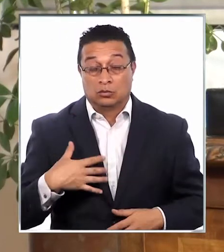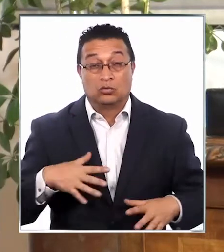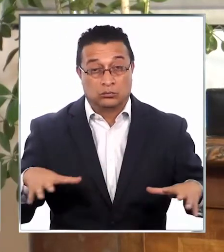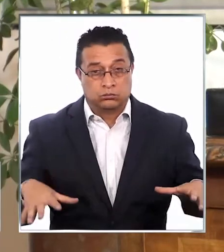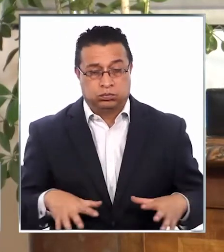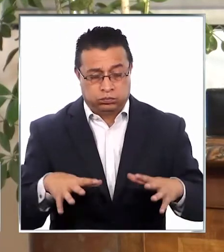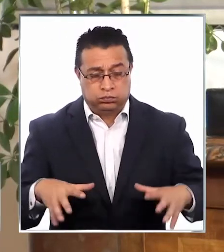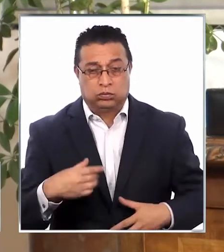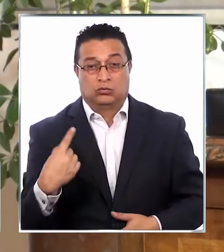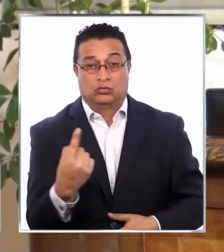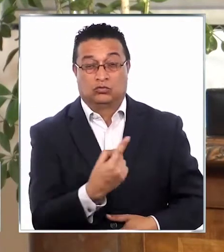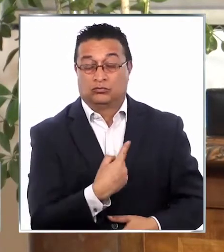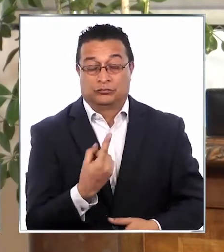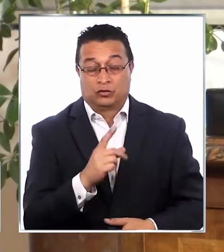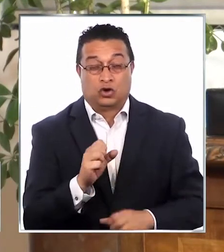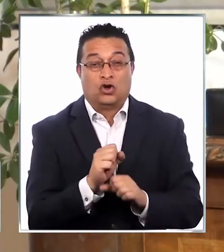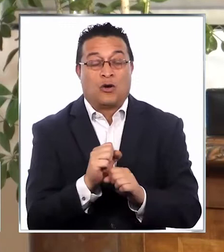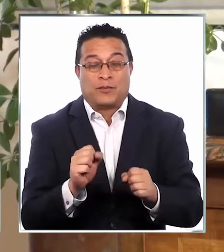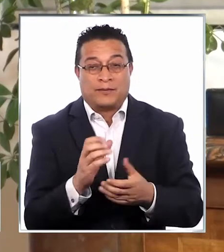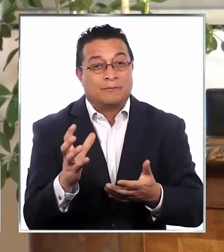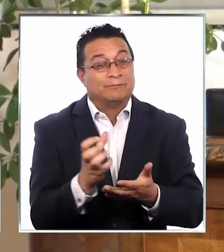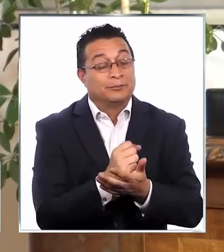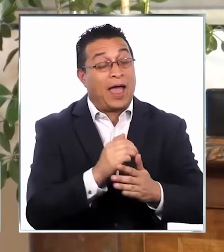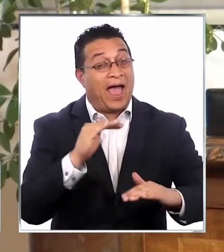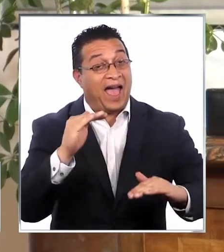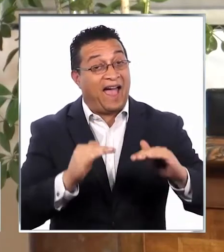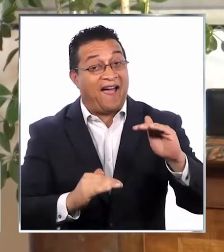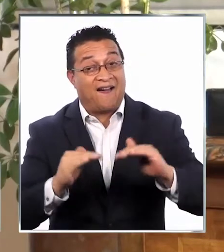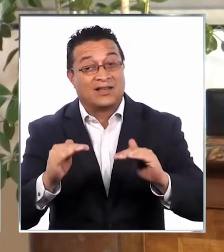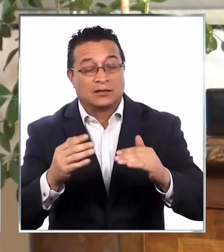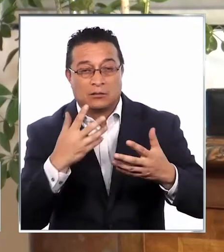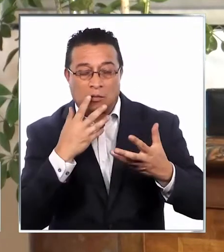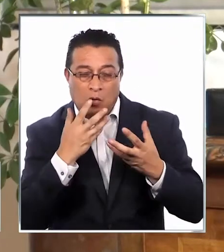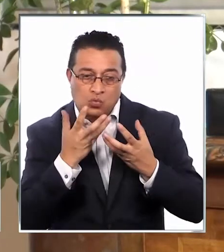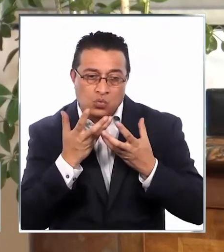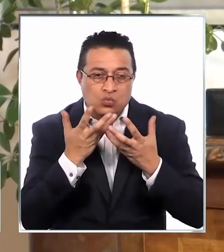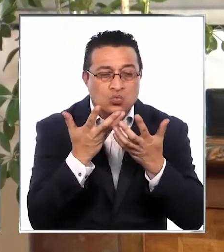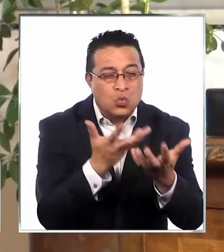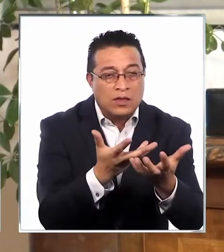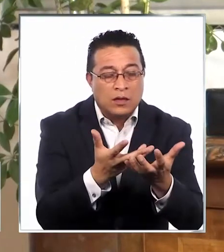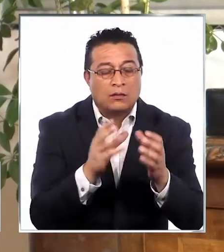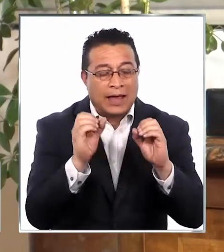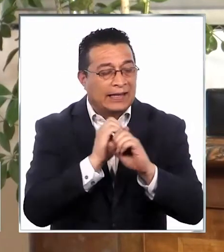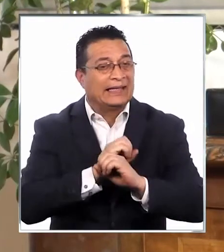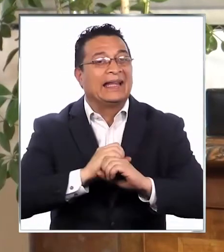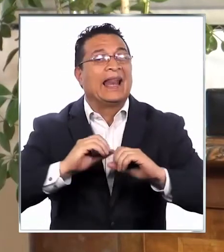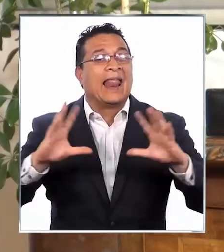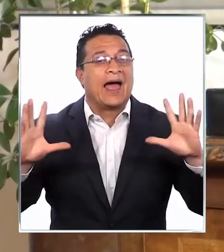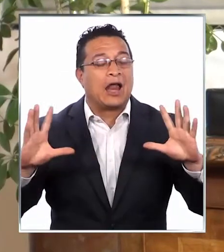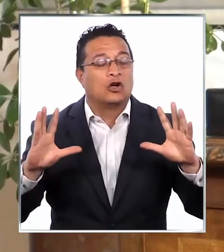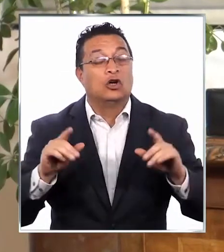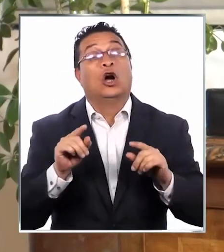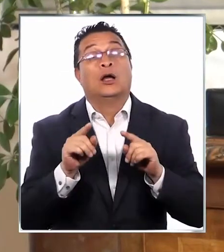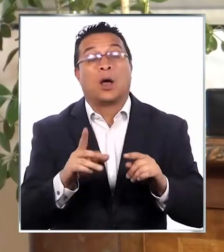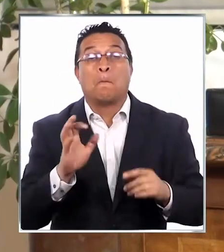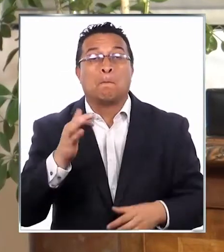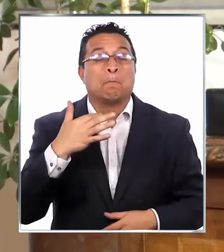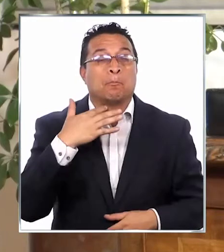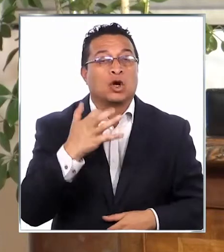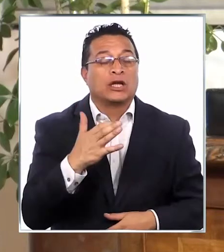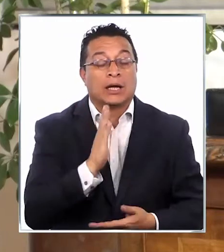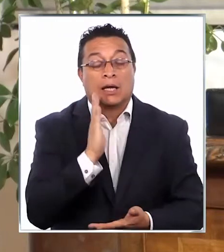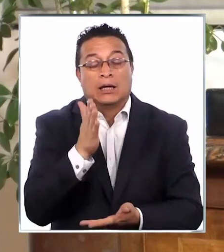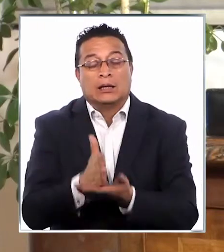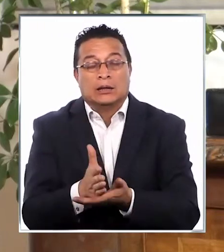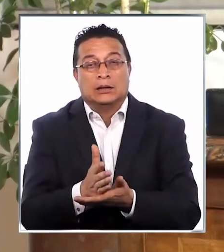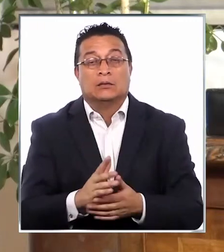hecho el intento, nosotros no hemos logrado a veces transmitir con claridad por qué